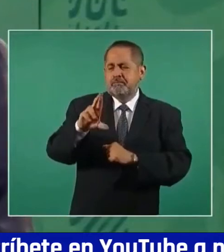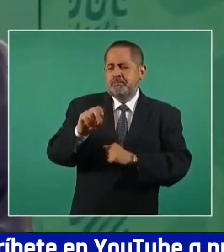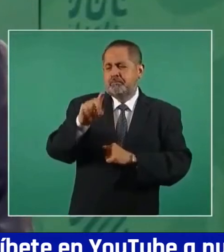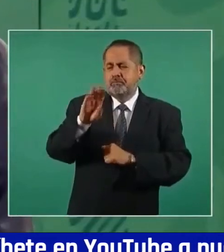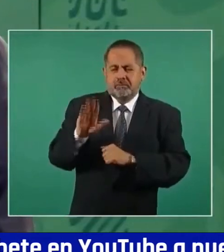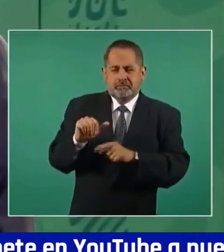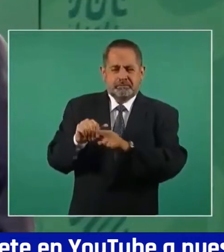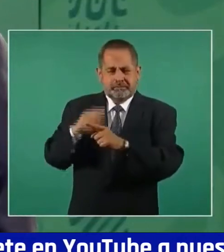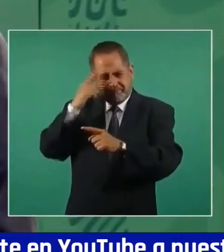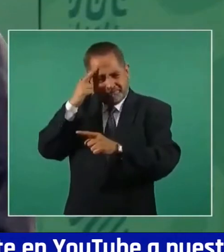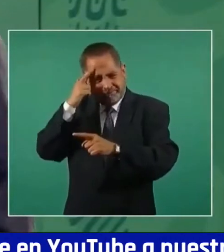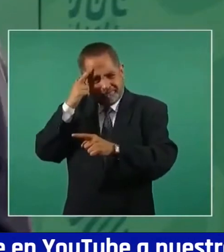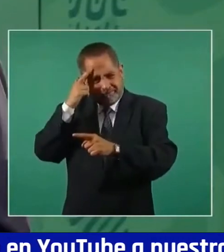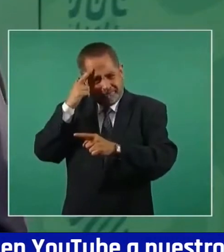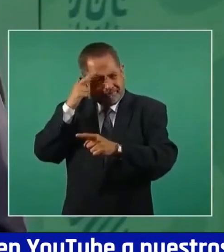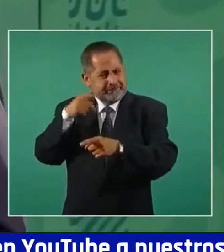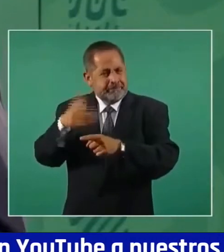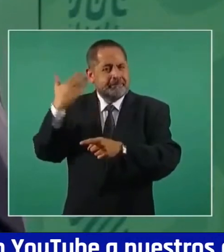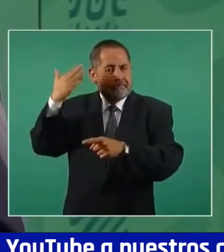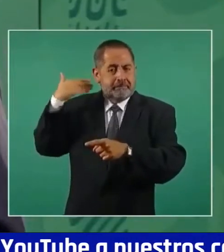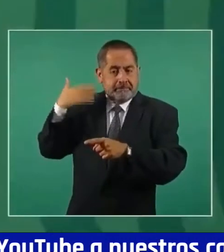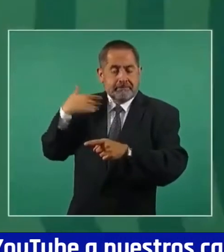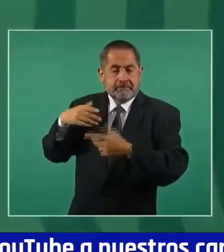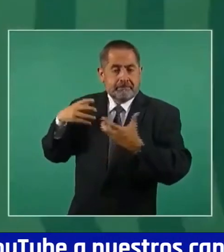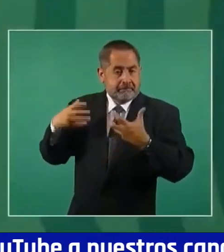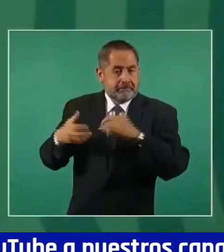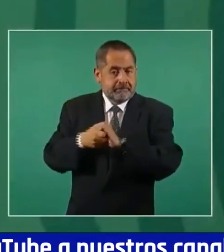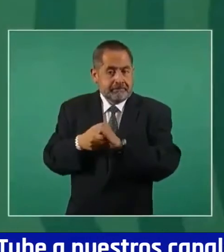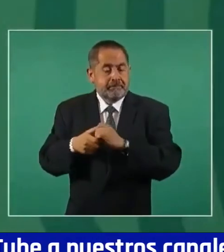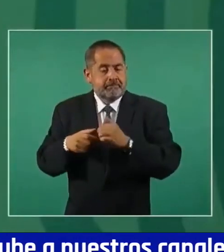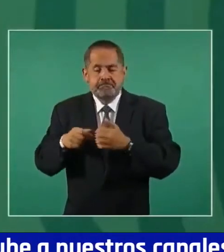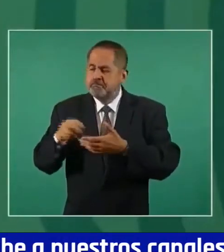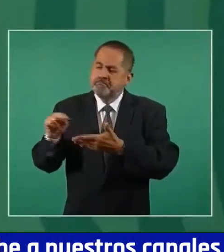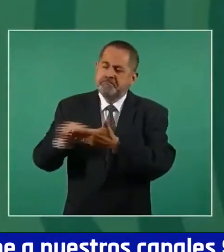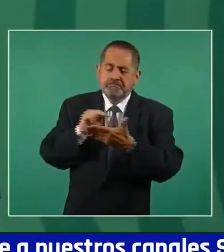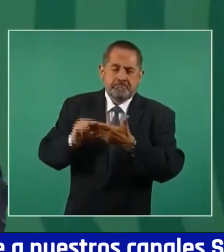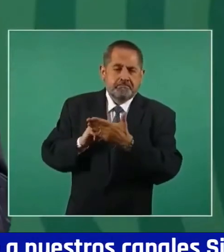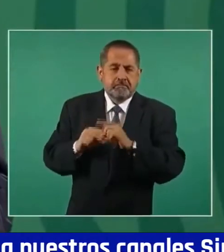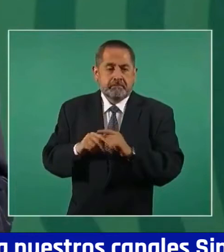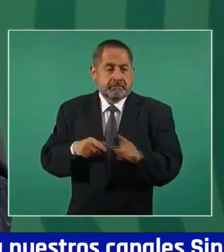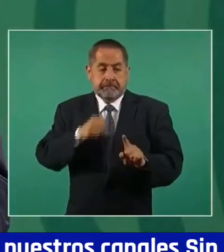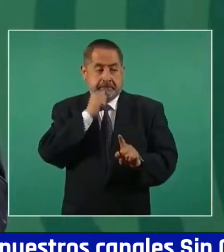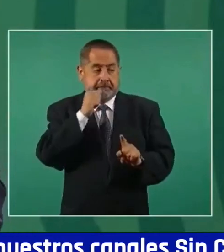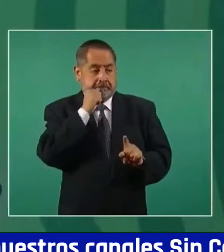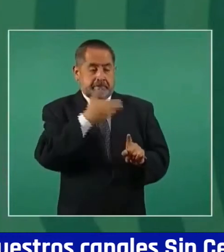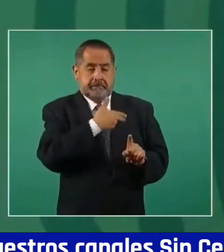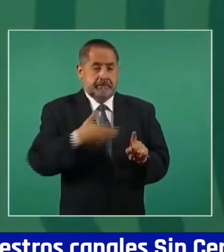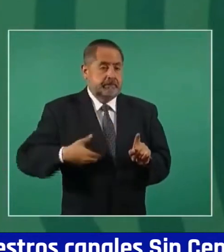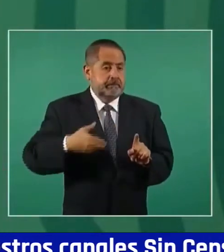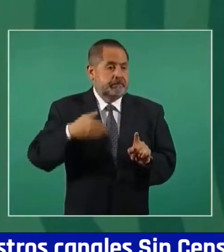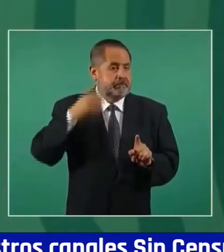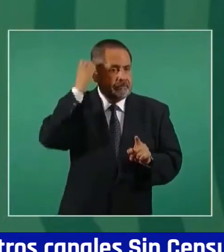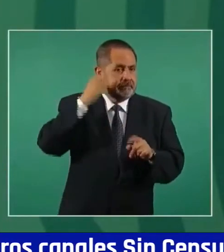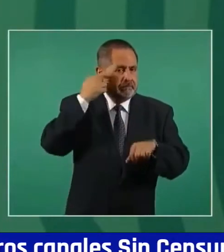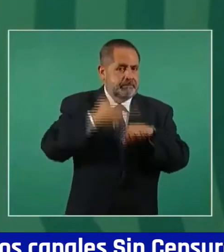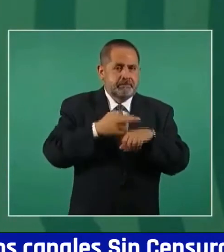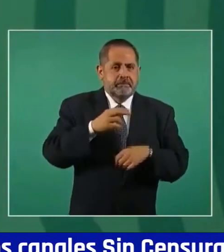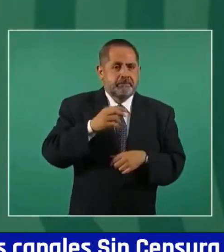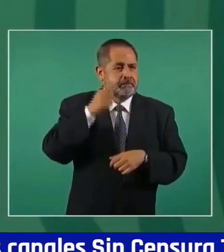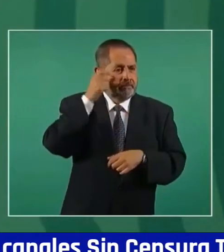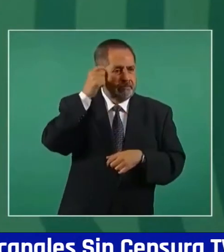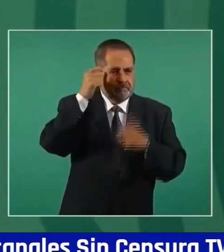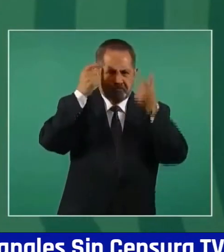que son anteriores a la llegada de Iturbide y del